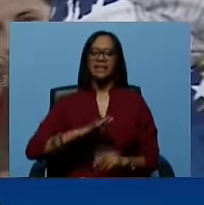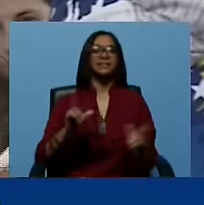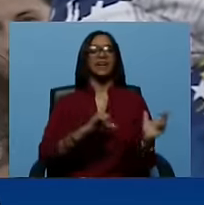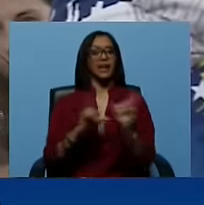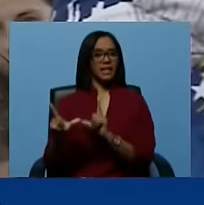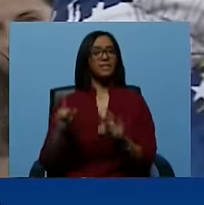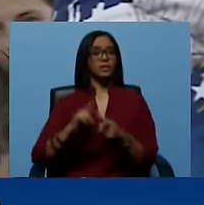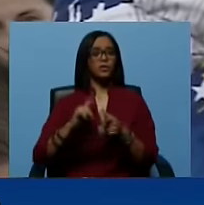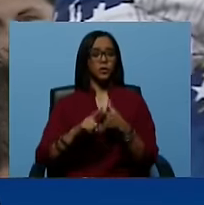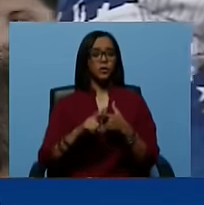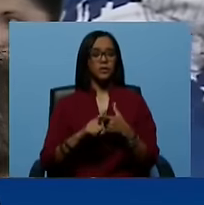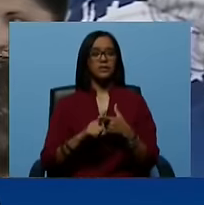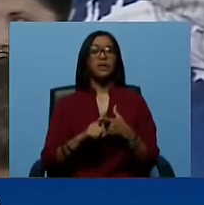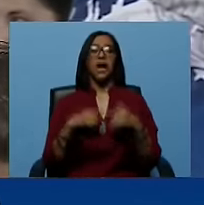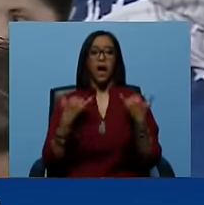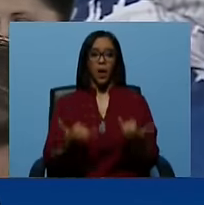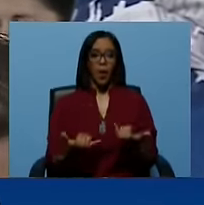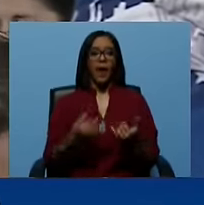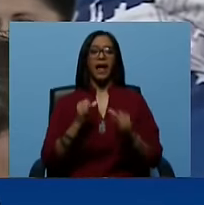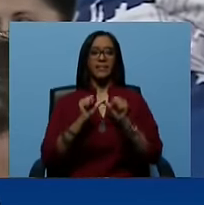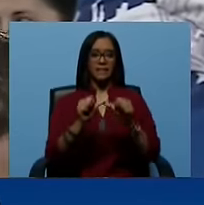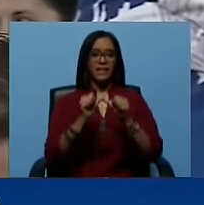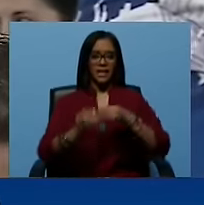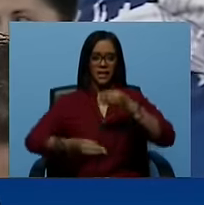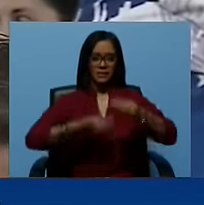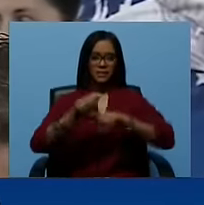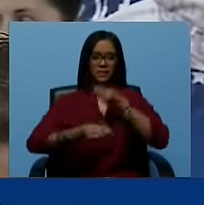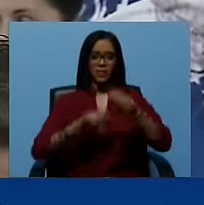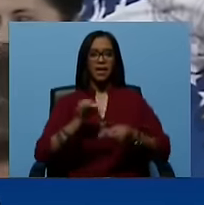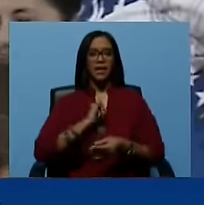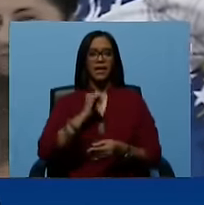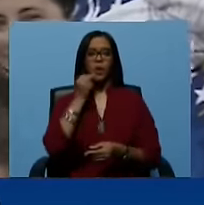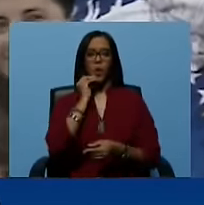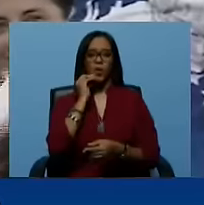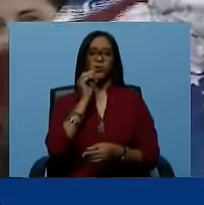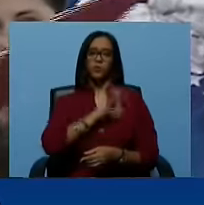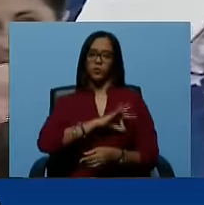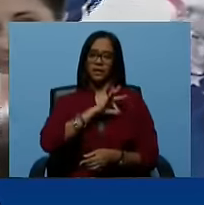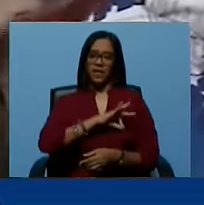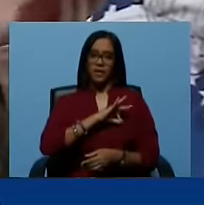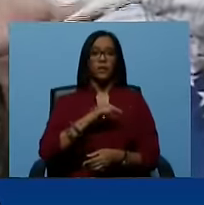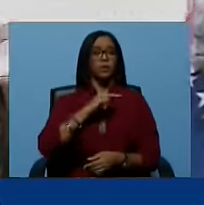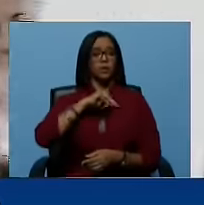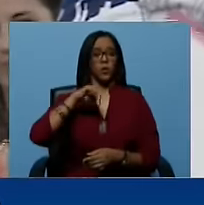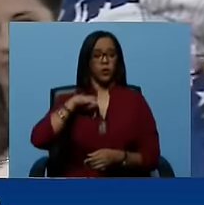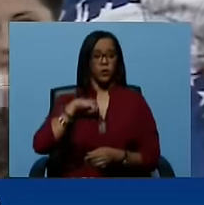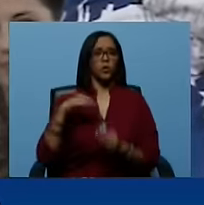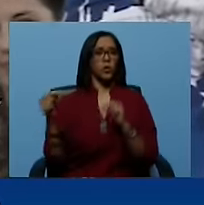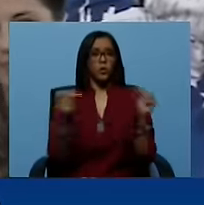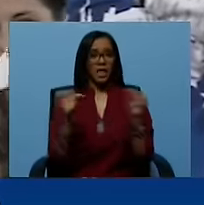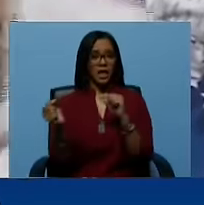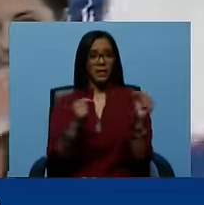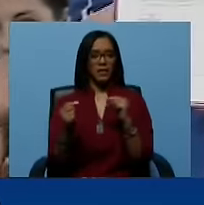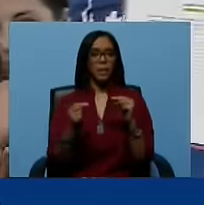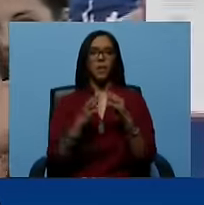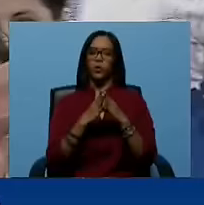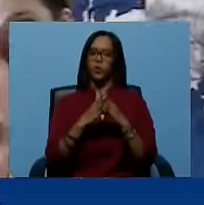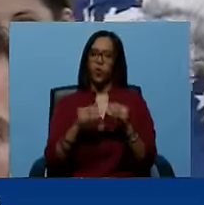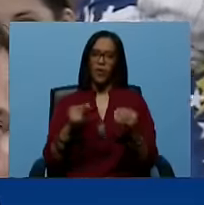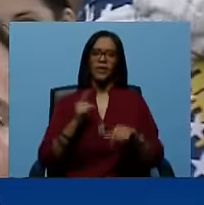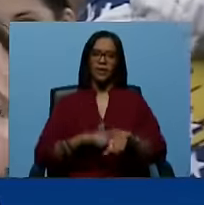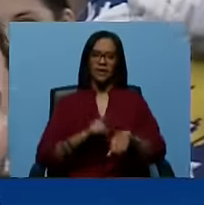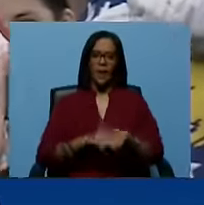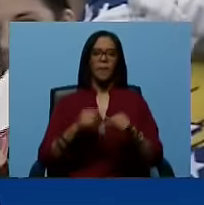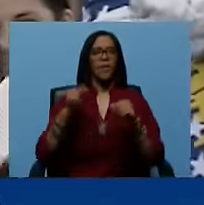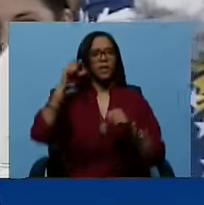ahora a seguir forjando la identidad de la juventud socialista. Nosotros lo debatíamos durante todo este tiempo, estos